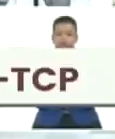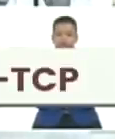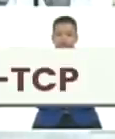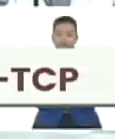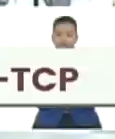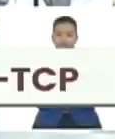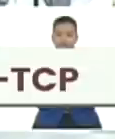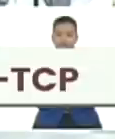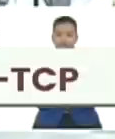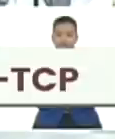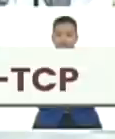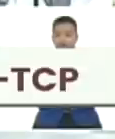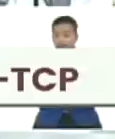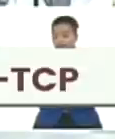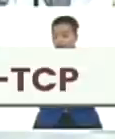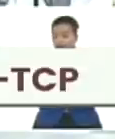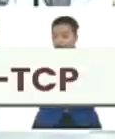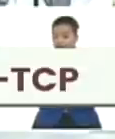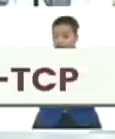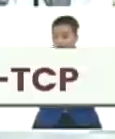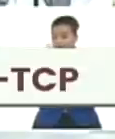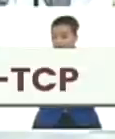los congresistas